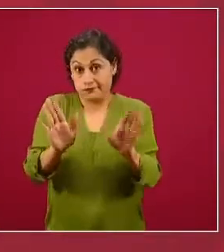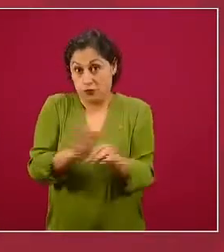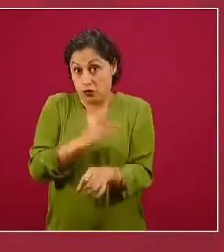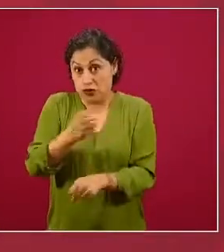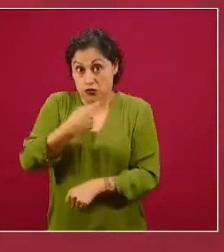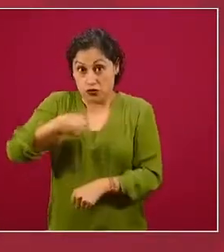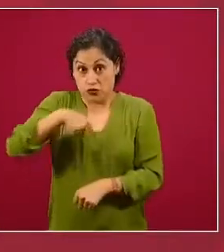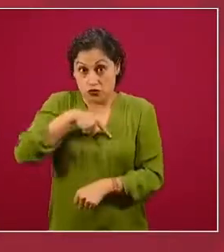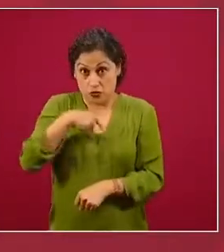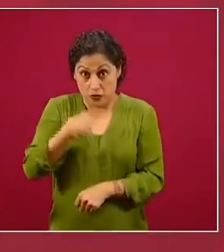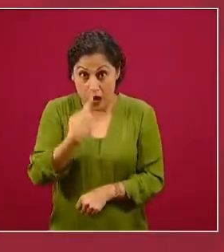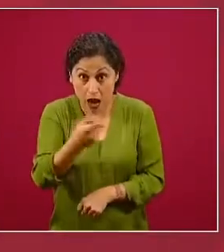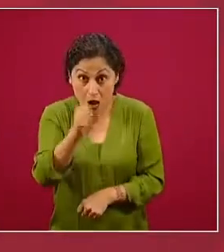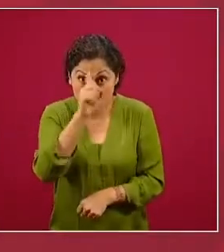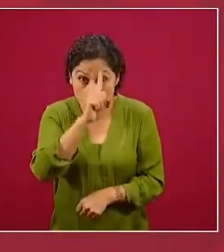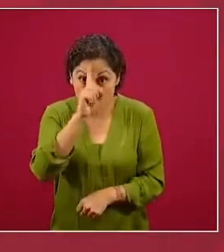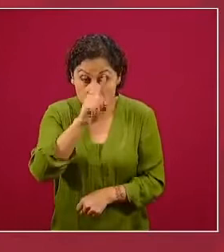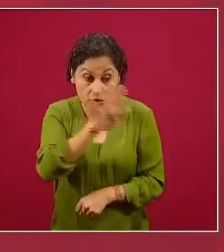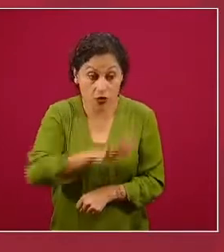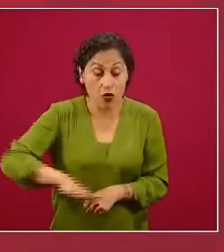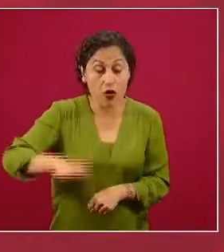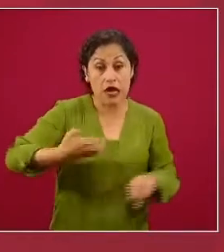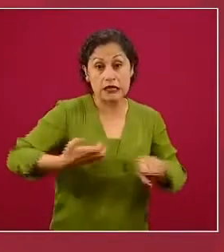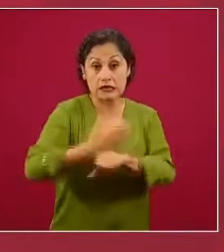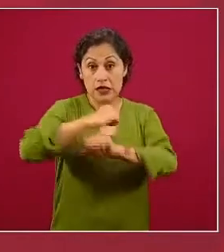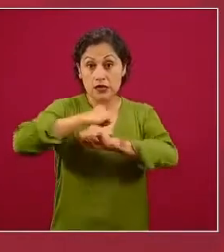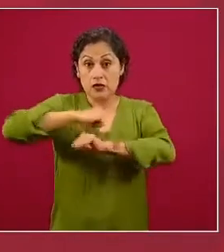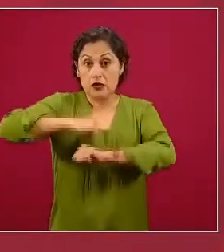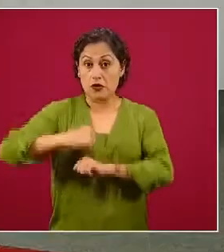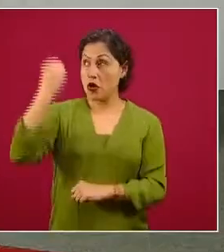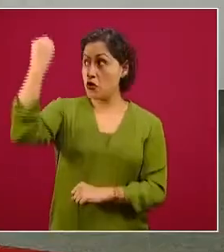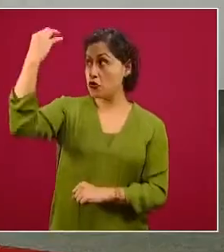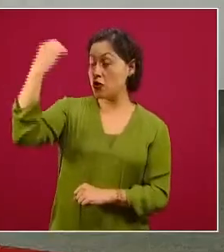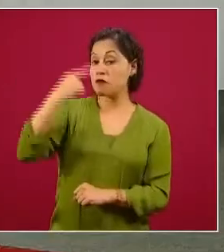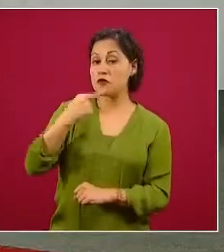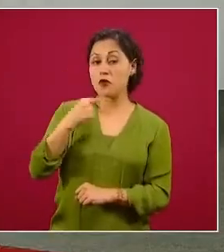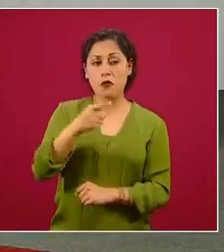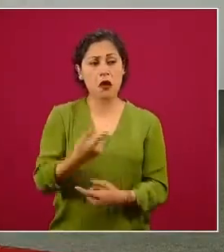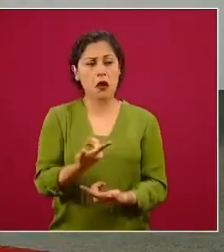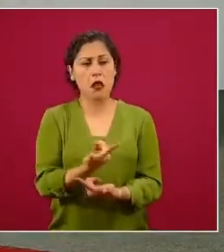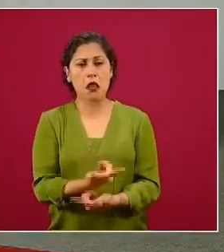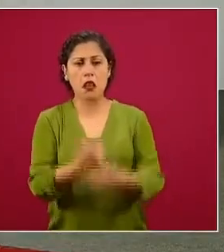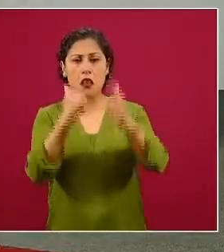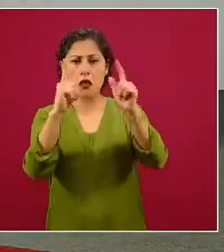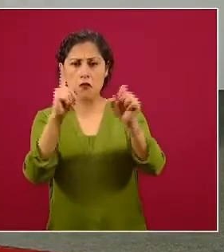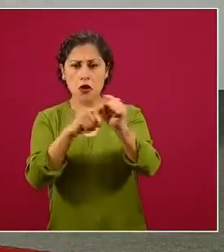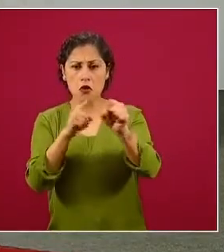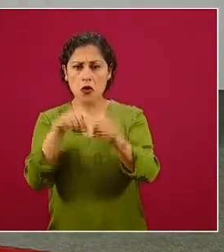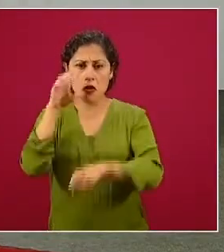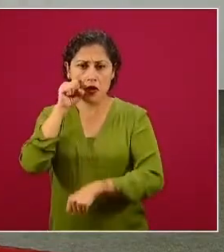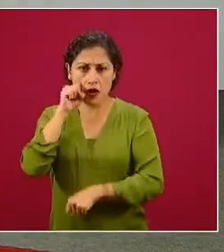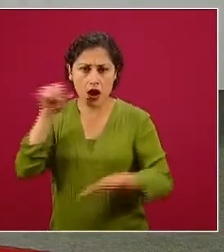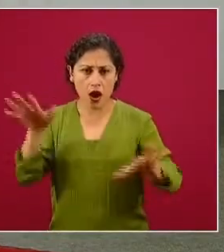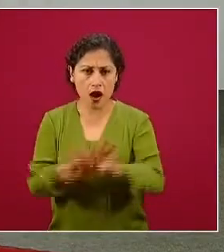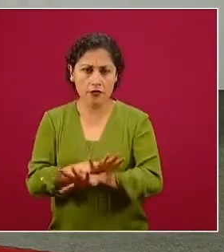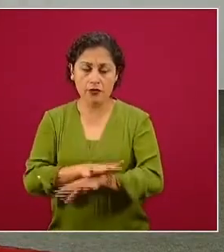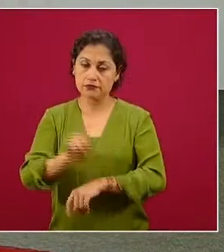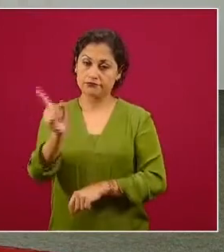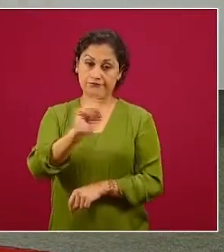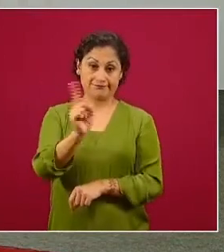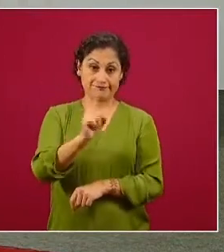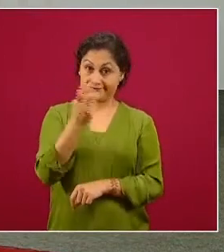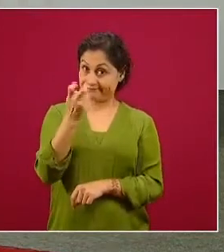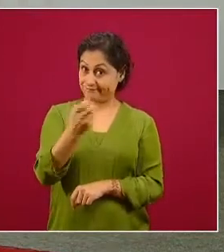rojo, diga, pues yo me voy anaranjado. ¿Qué puede pasar? Y lo hemos mostrado en un par de ejemplos, podría pasarle a cualquier otra